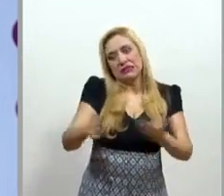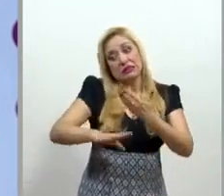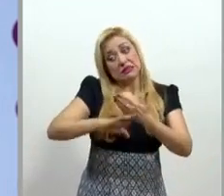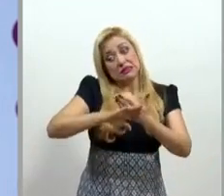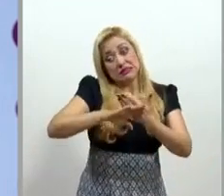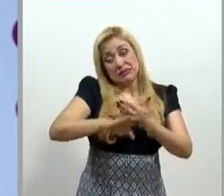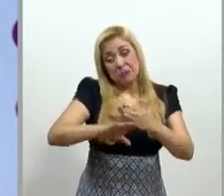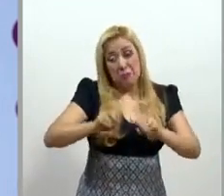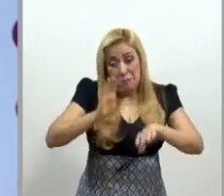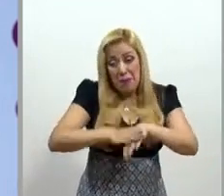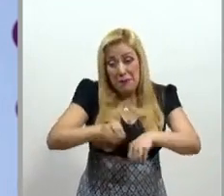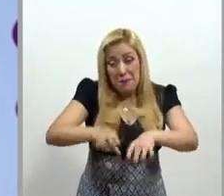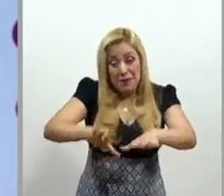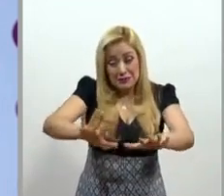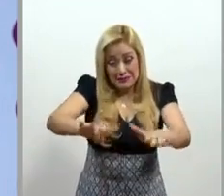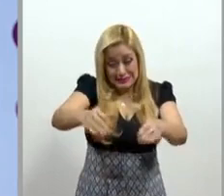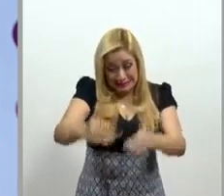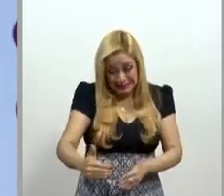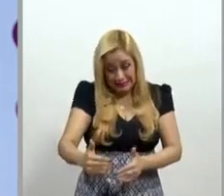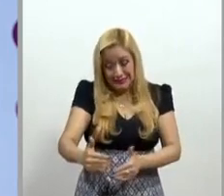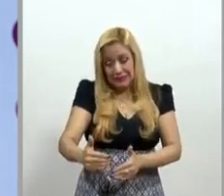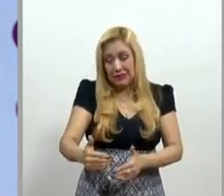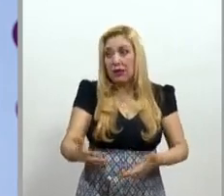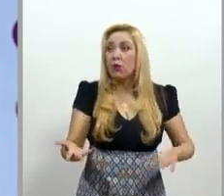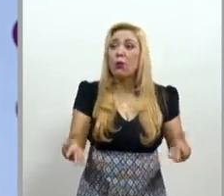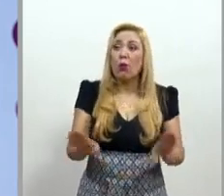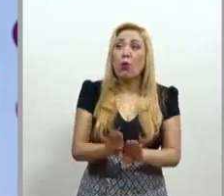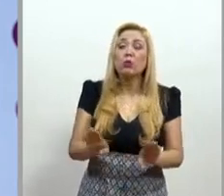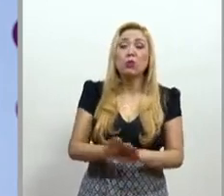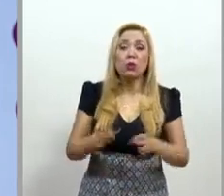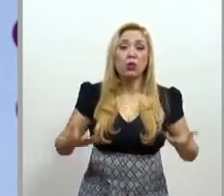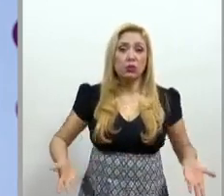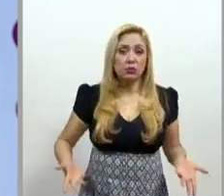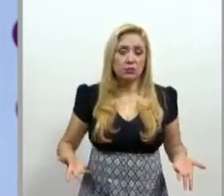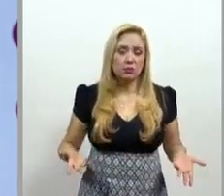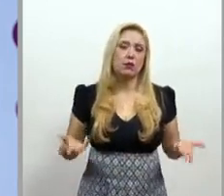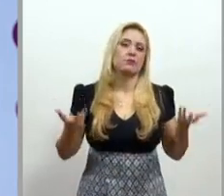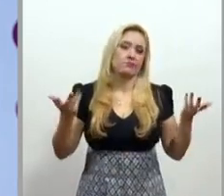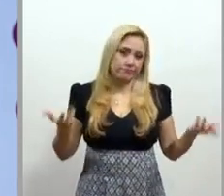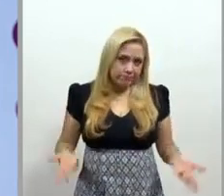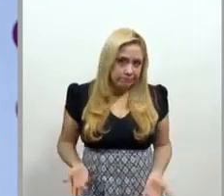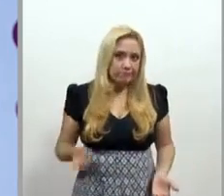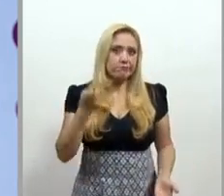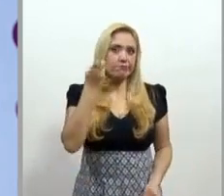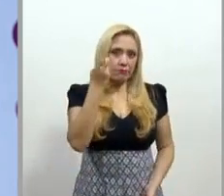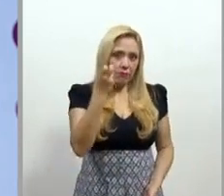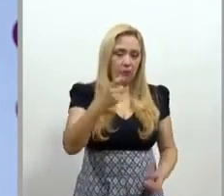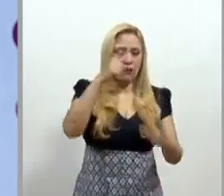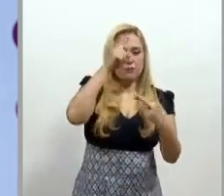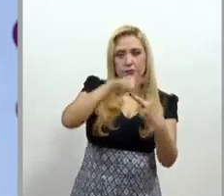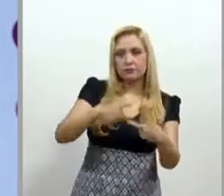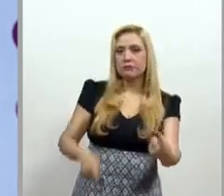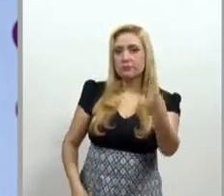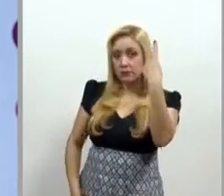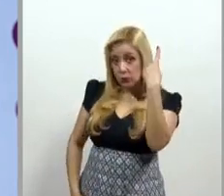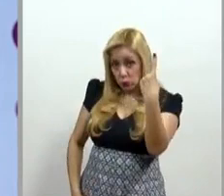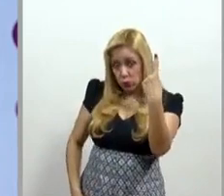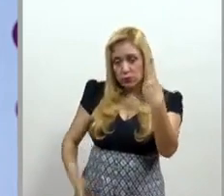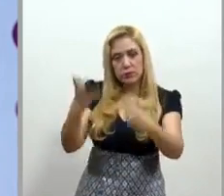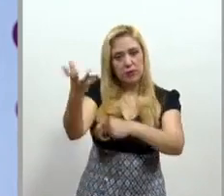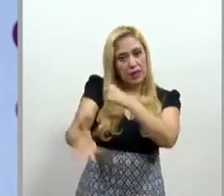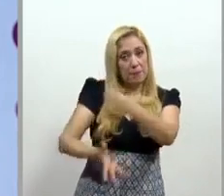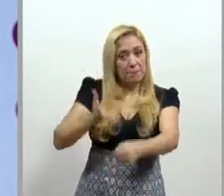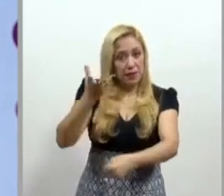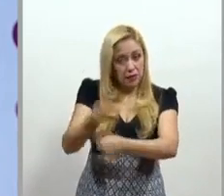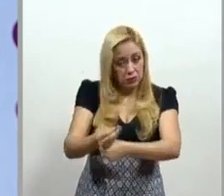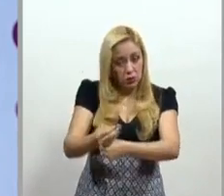tratar de reencauzar el tema del medio ambiente. Entonces, esto implica al menos dos aspectos. Uno, que la reparación